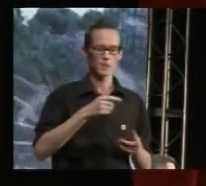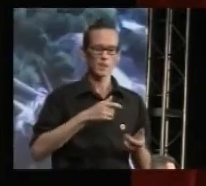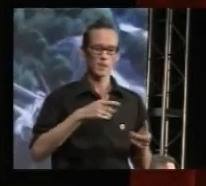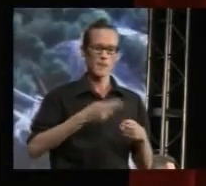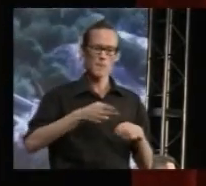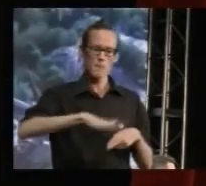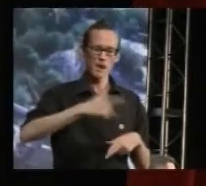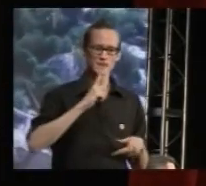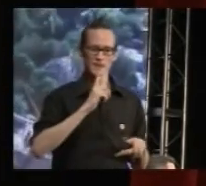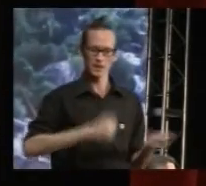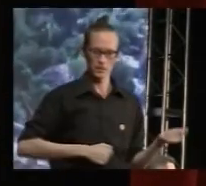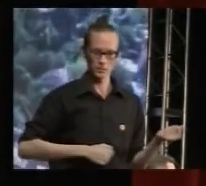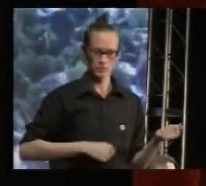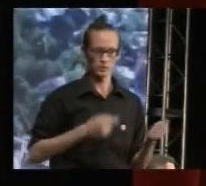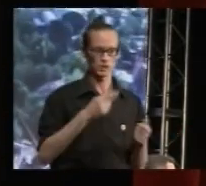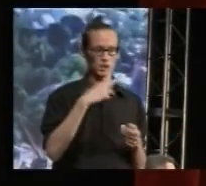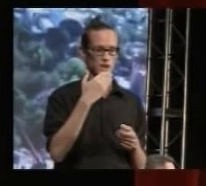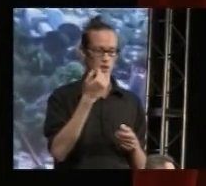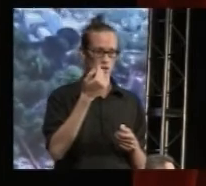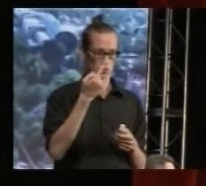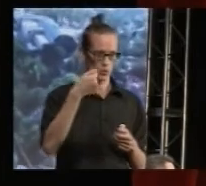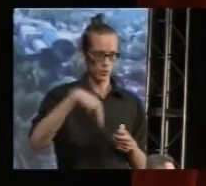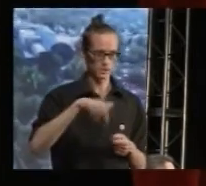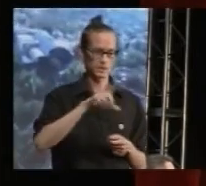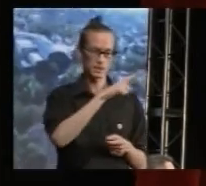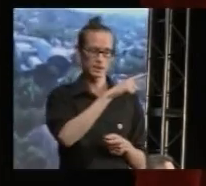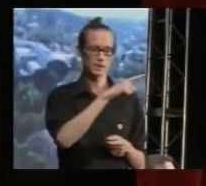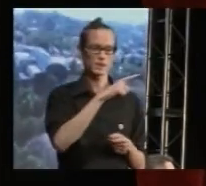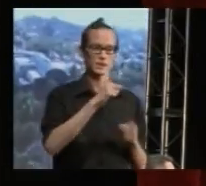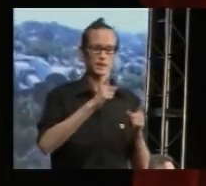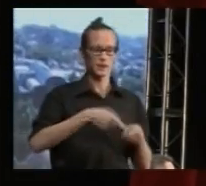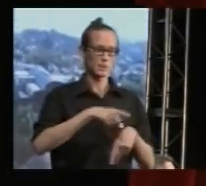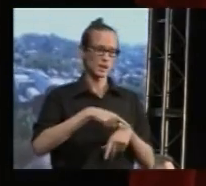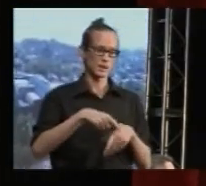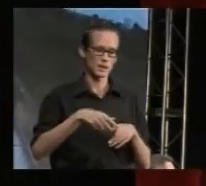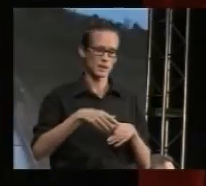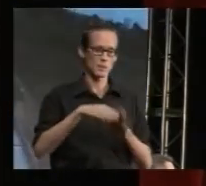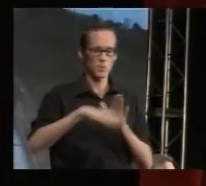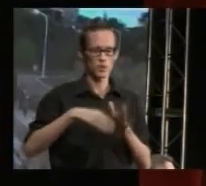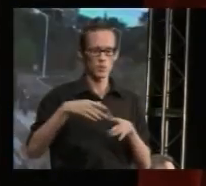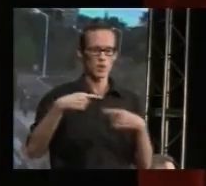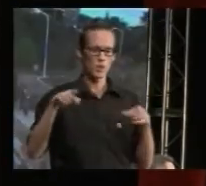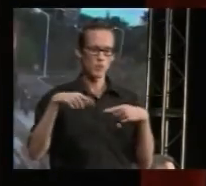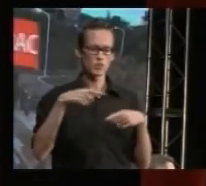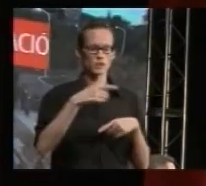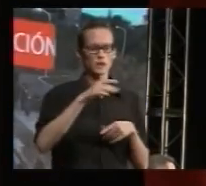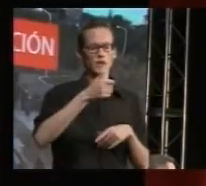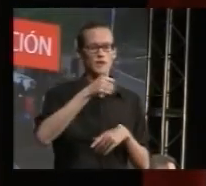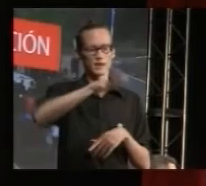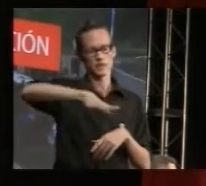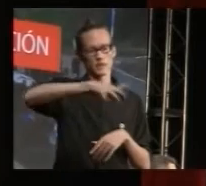Mayo, Teatro en el Juan L. y el ciclo de música en el Anfiteatro Linares Cardoso del barrio San Agustín.